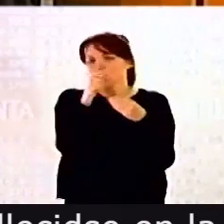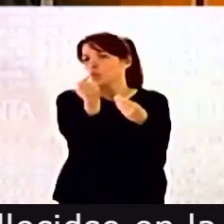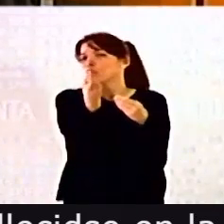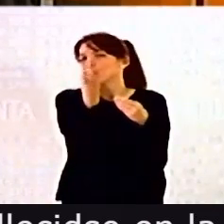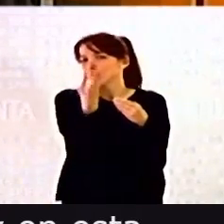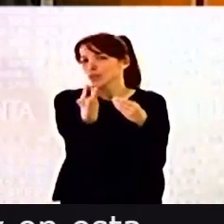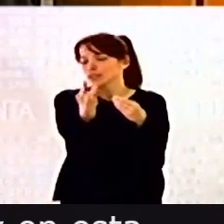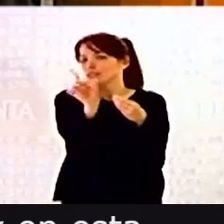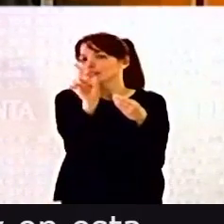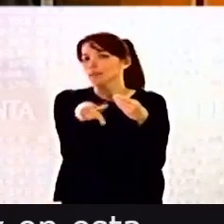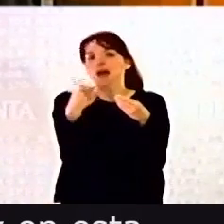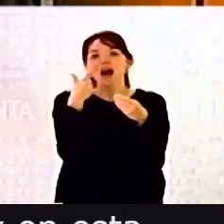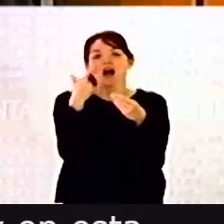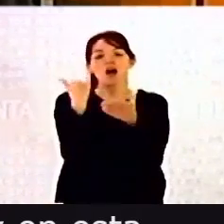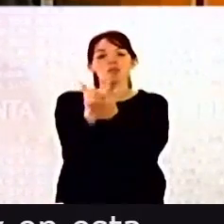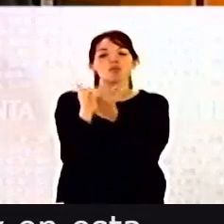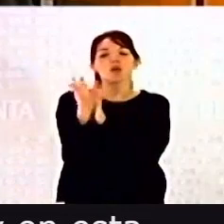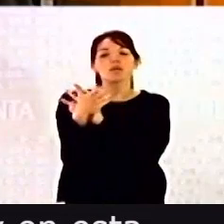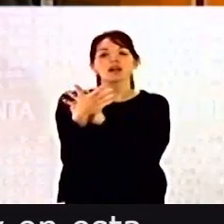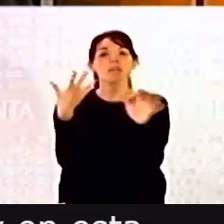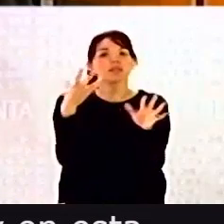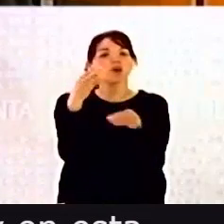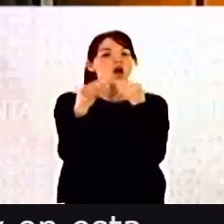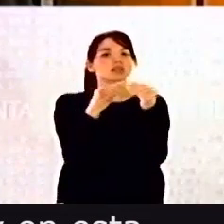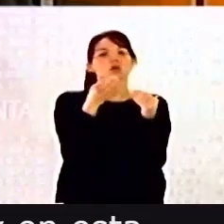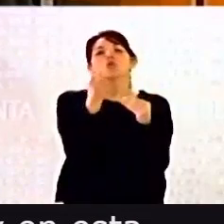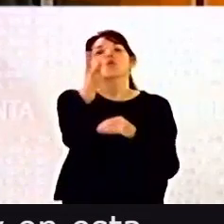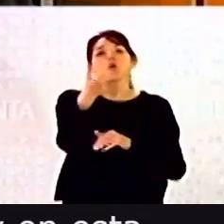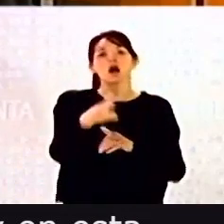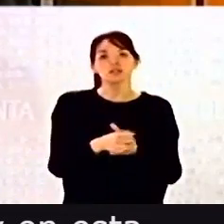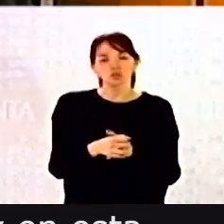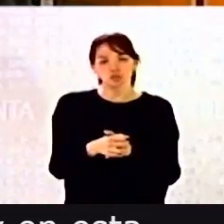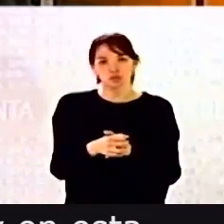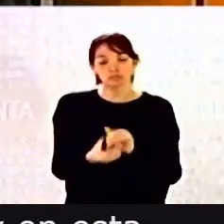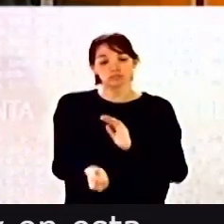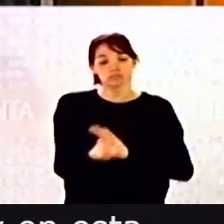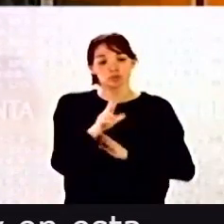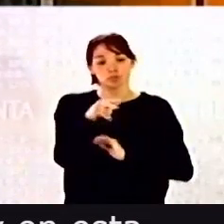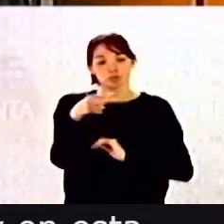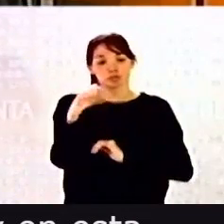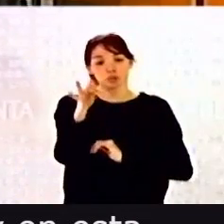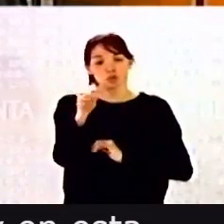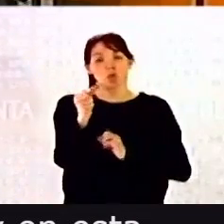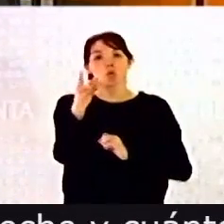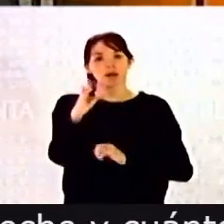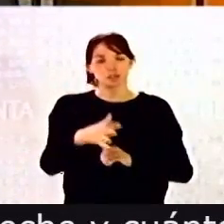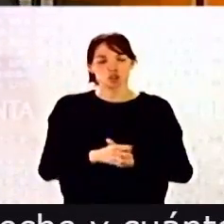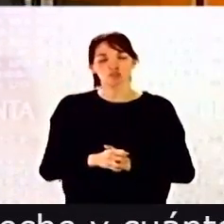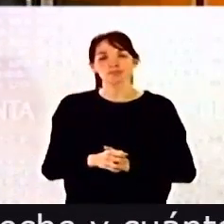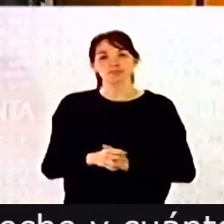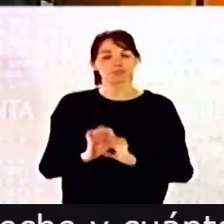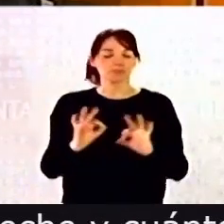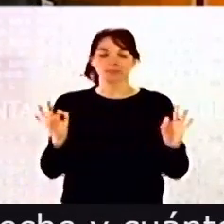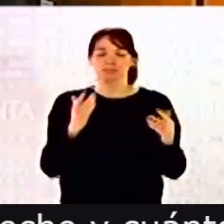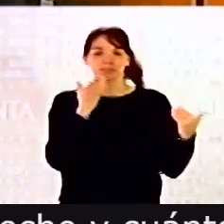Igualmente, ¿cuántos test rápidos se han hecho ahí y cuántos han dado positivo? Pues ya está, muchas